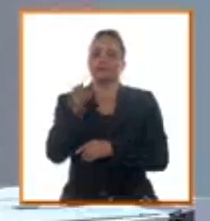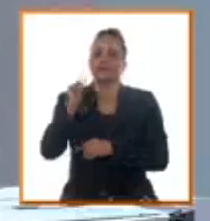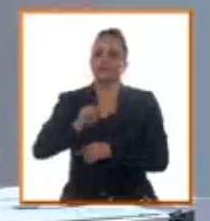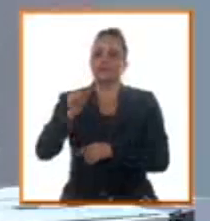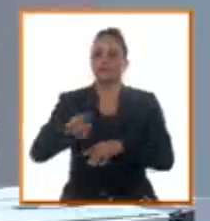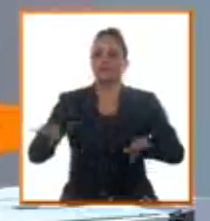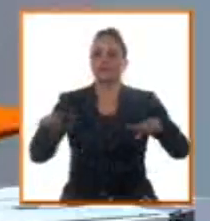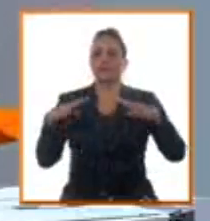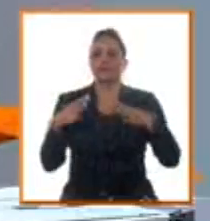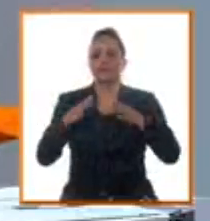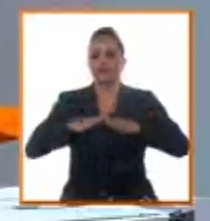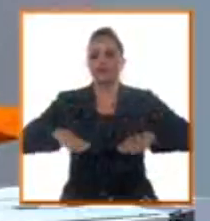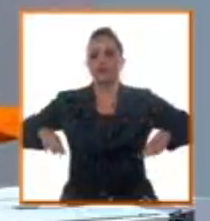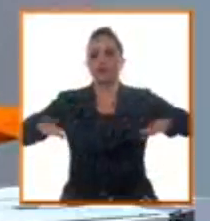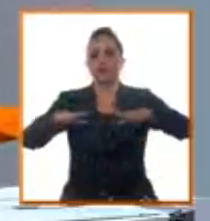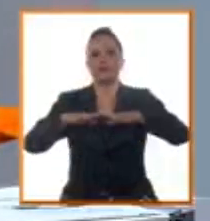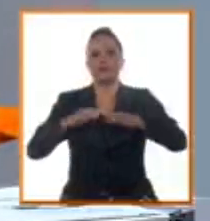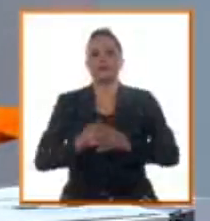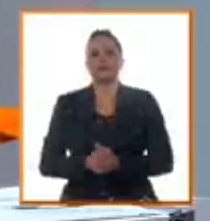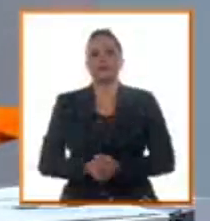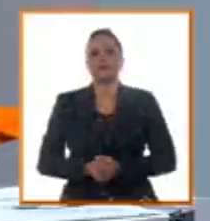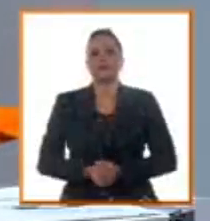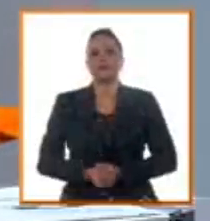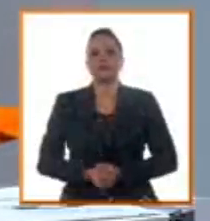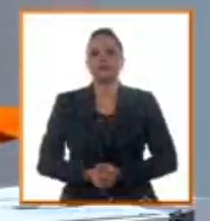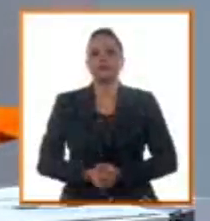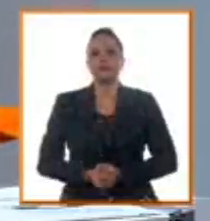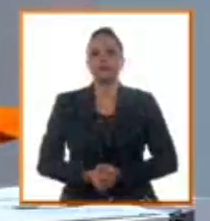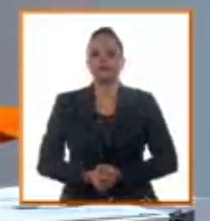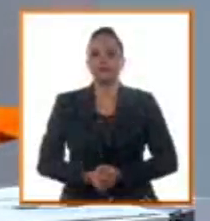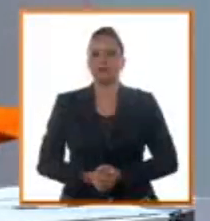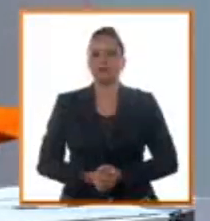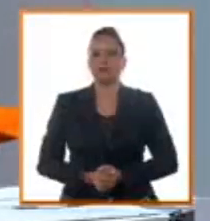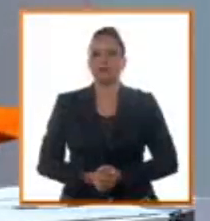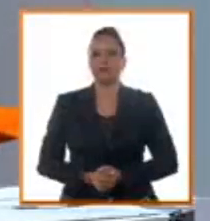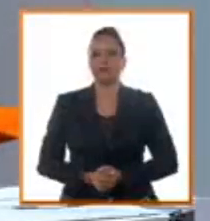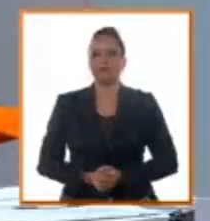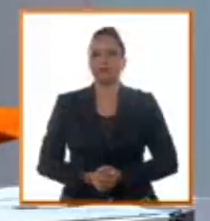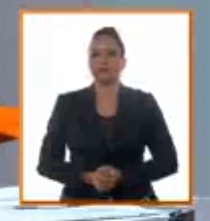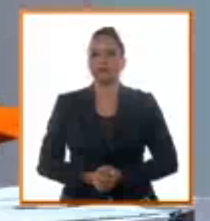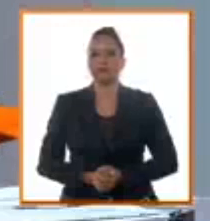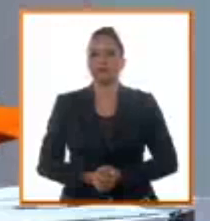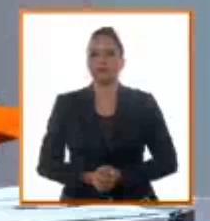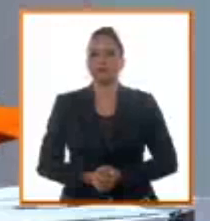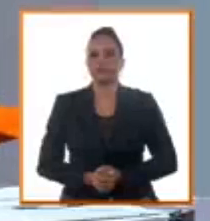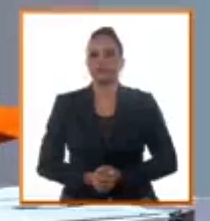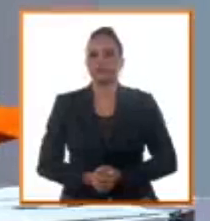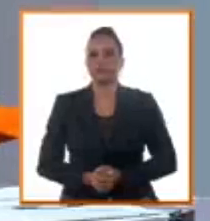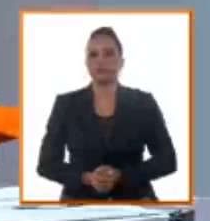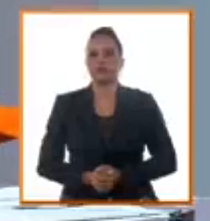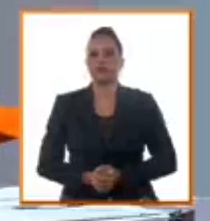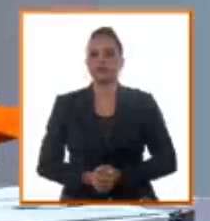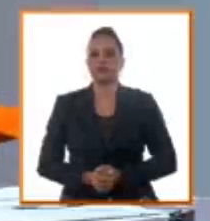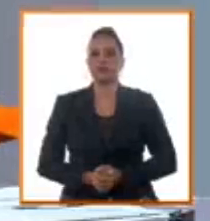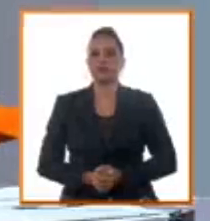Mesa Redonda, los televidentes y los radiovidentes que nos acompañan en esta emisión en la noche.